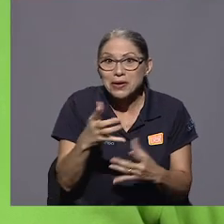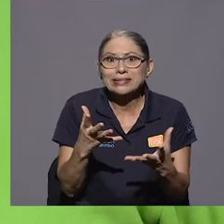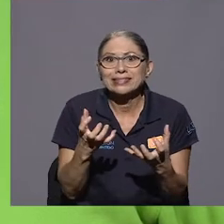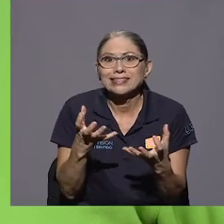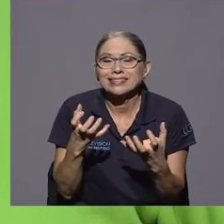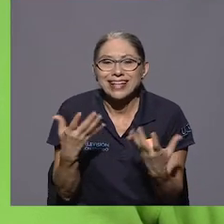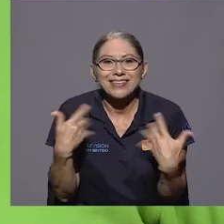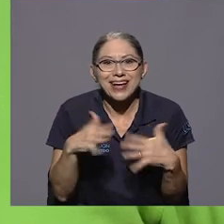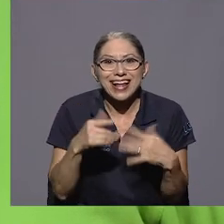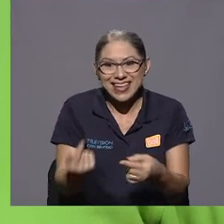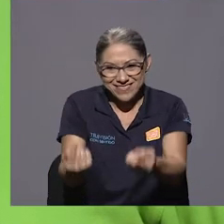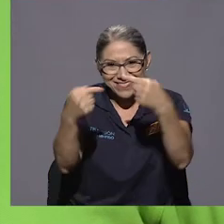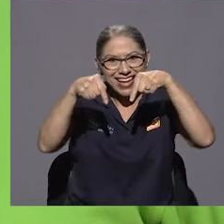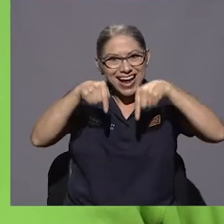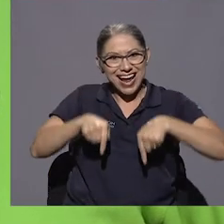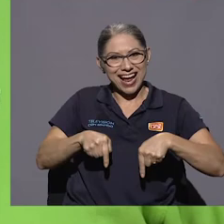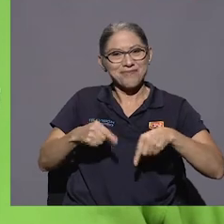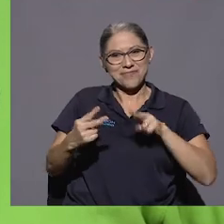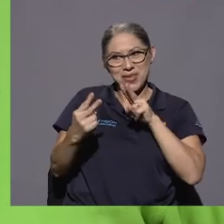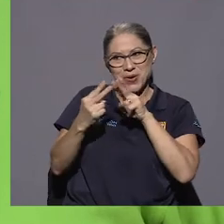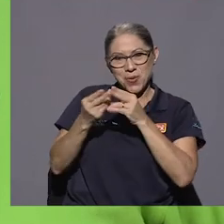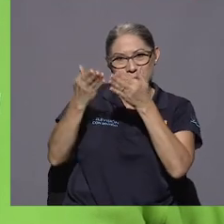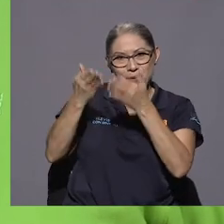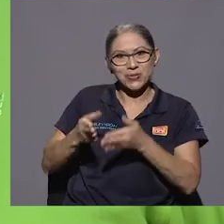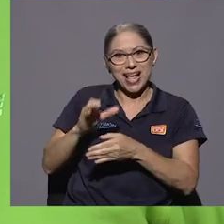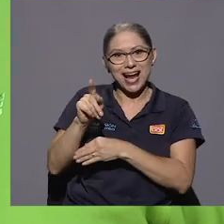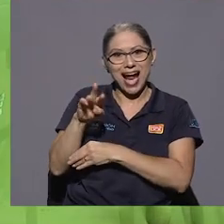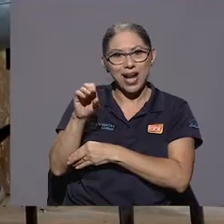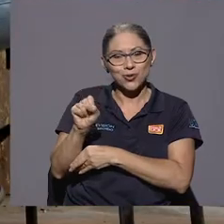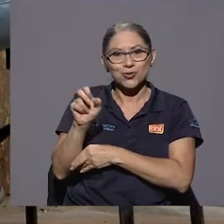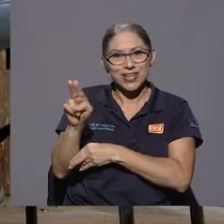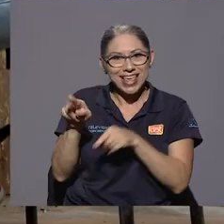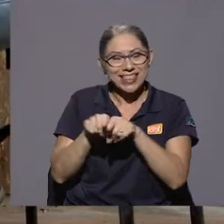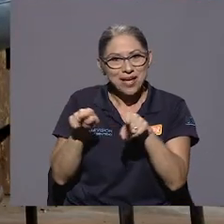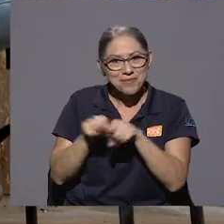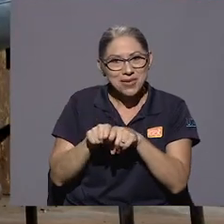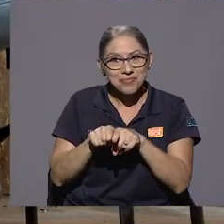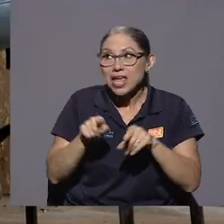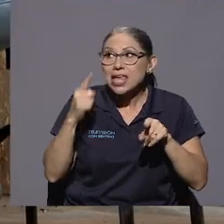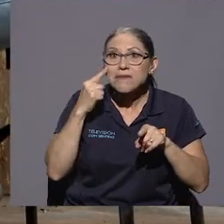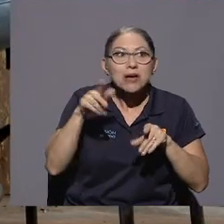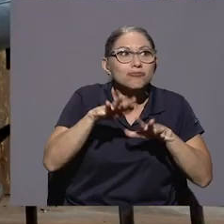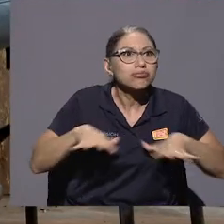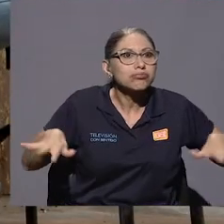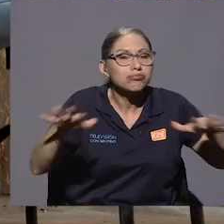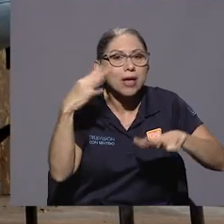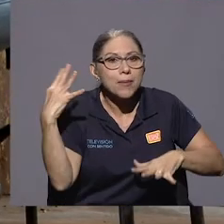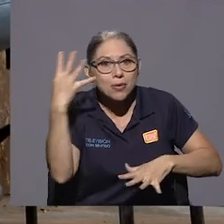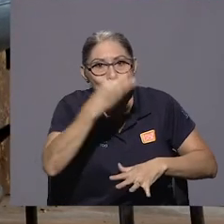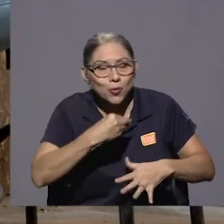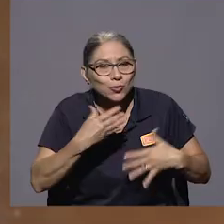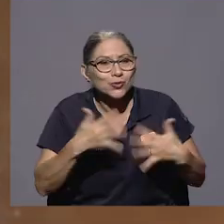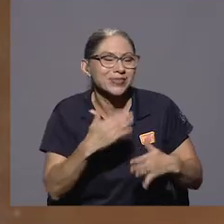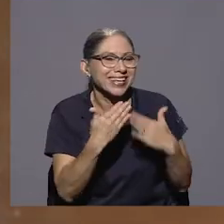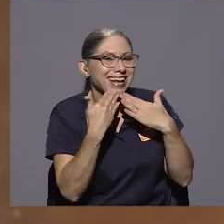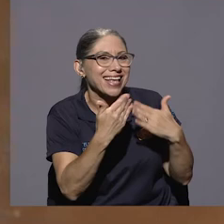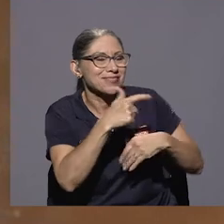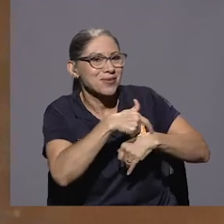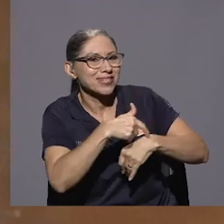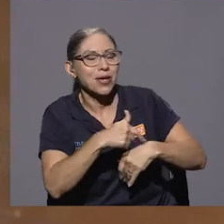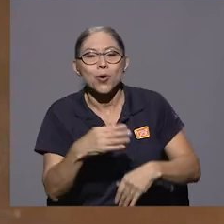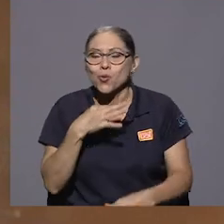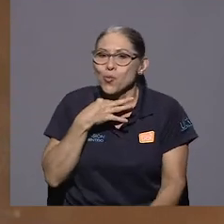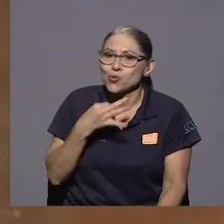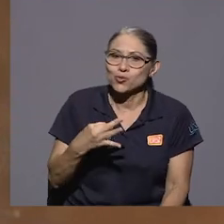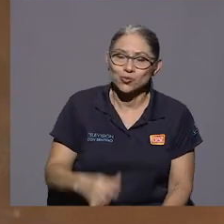ganas para que vengan acá a Dota y conozcan a don Carlos Ureña también y que vengan a este microbeneficio tan hermoso. Sí. Gracias por este ratito, Edgar. Con